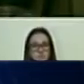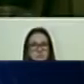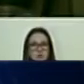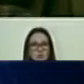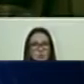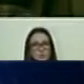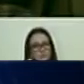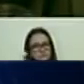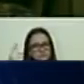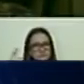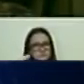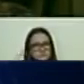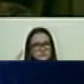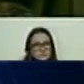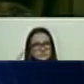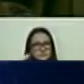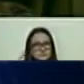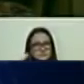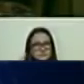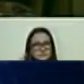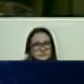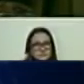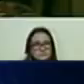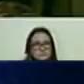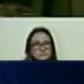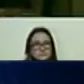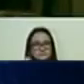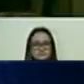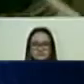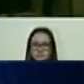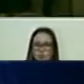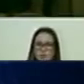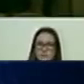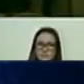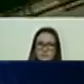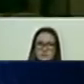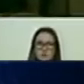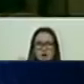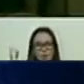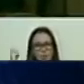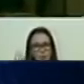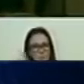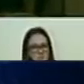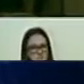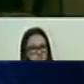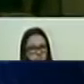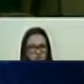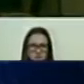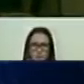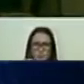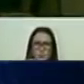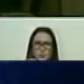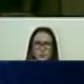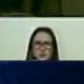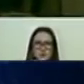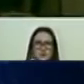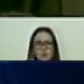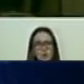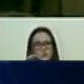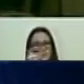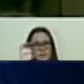es su reflexión en torno a los pronunciamientos que han hecho desde Europa, Estados Unidos, desde los